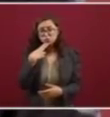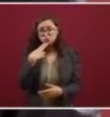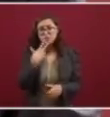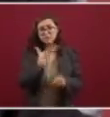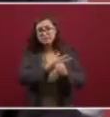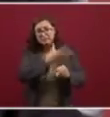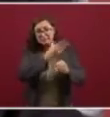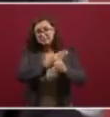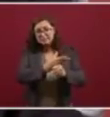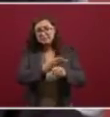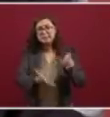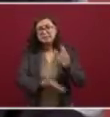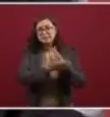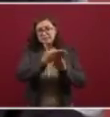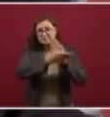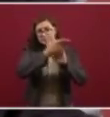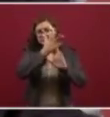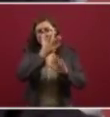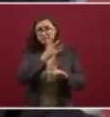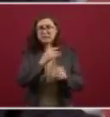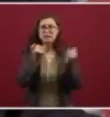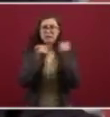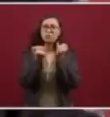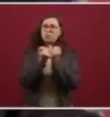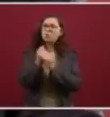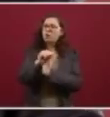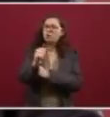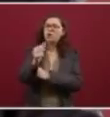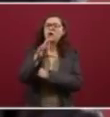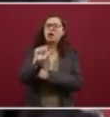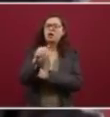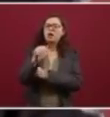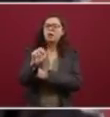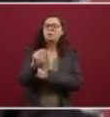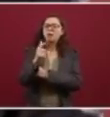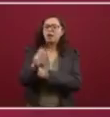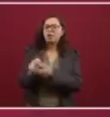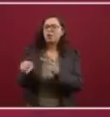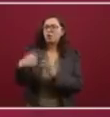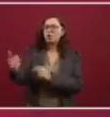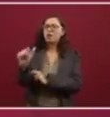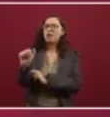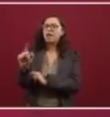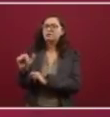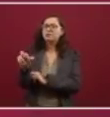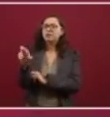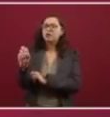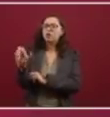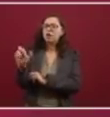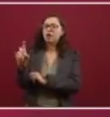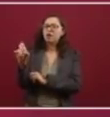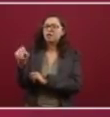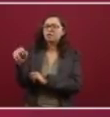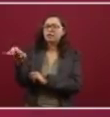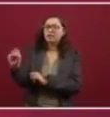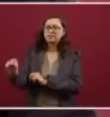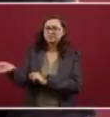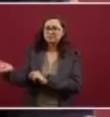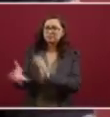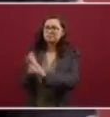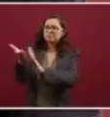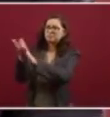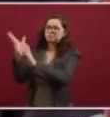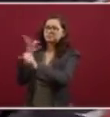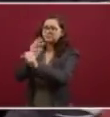rehabilitarla, igual que la de Camargo, igual que las de Lázaro Cárdenas, para producir fertilizante. Se